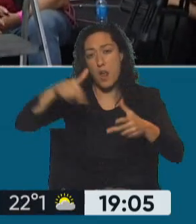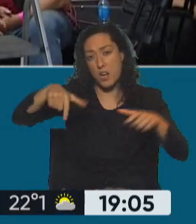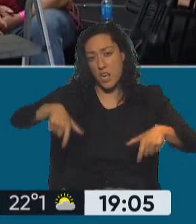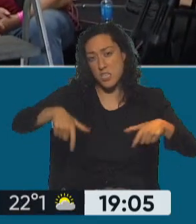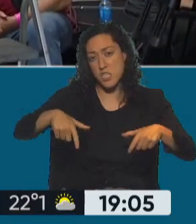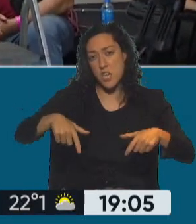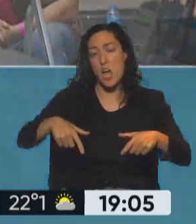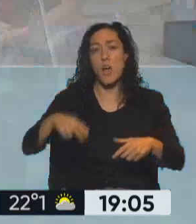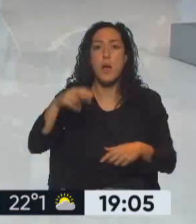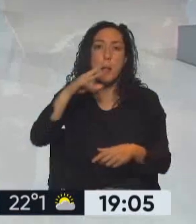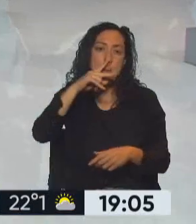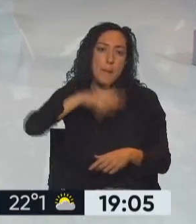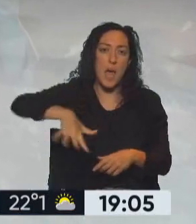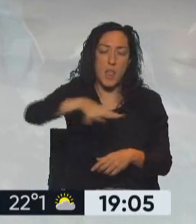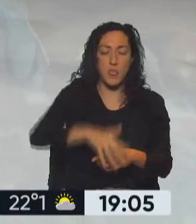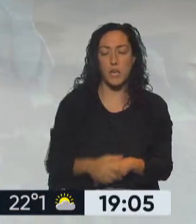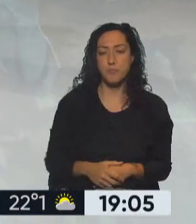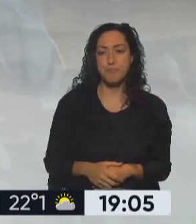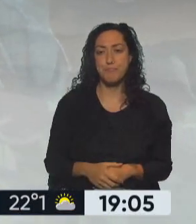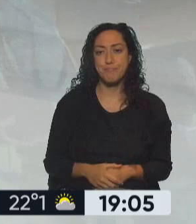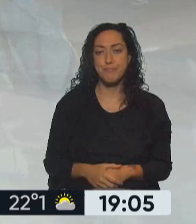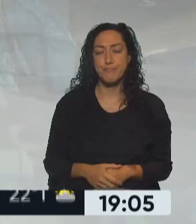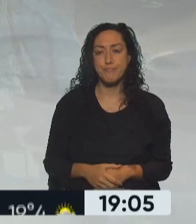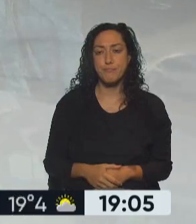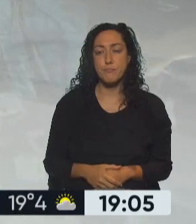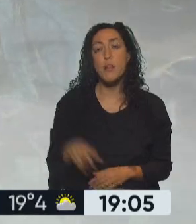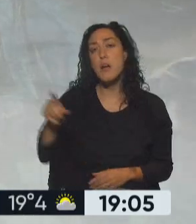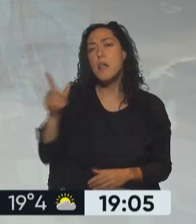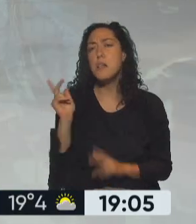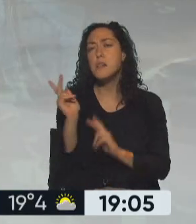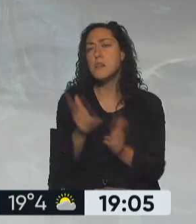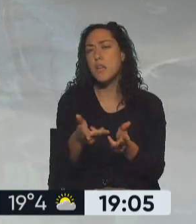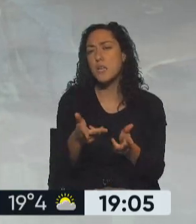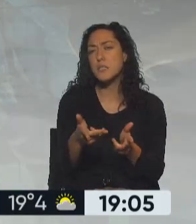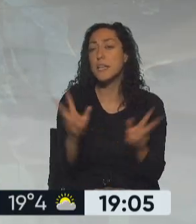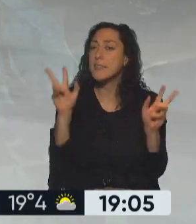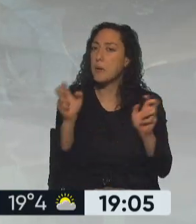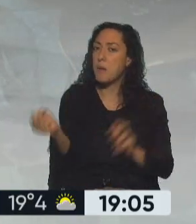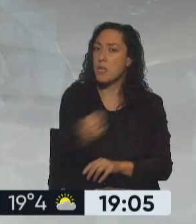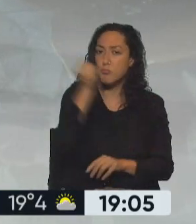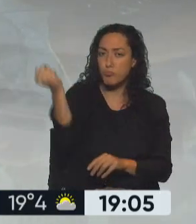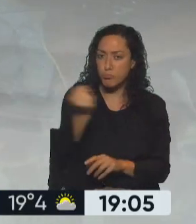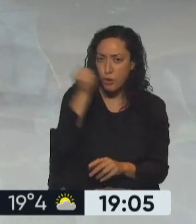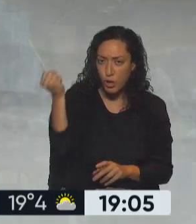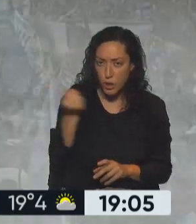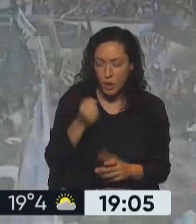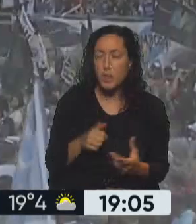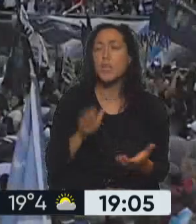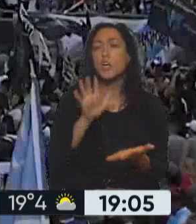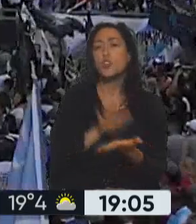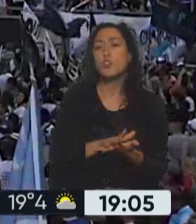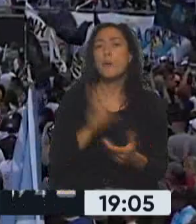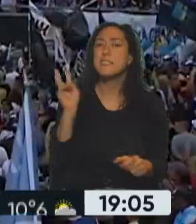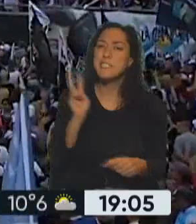don Gastón, dando marco y referencia. Hizo referencia a un tema no menor, a un tema no menor que tiene que ver con la